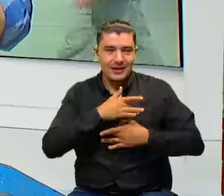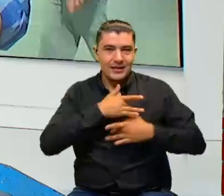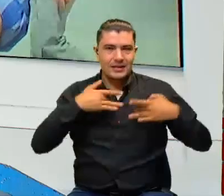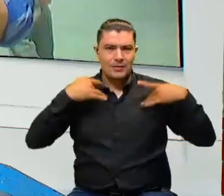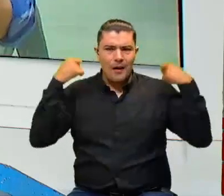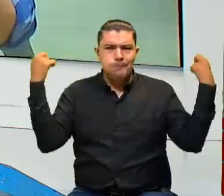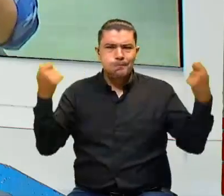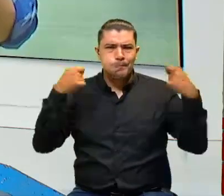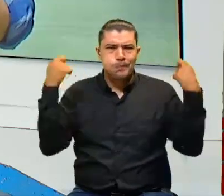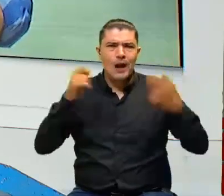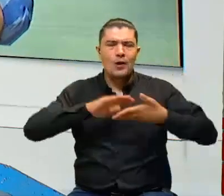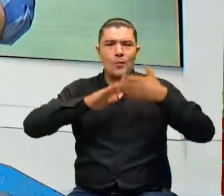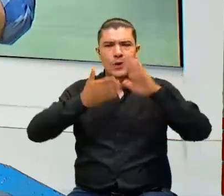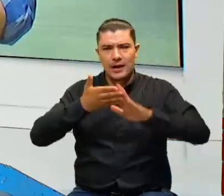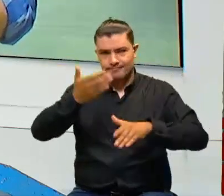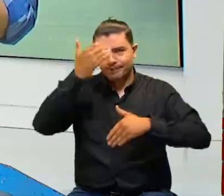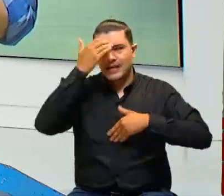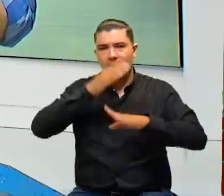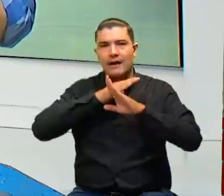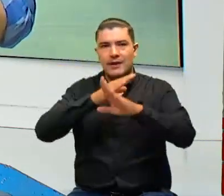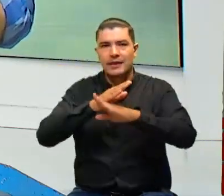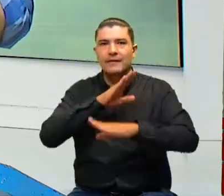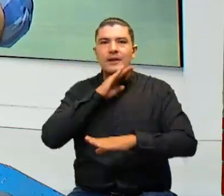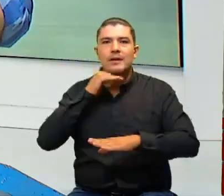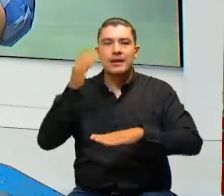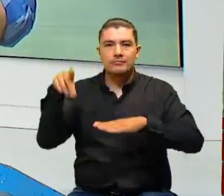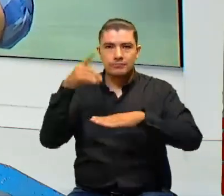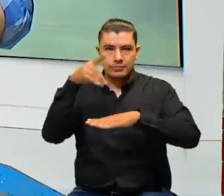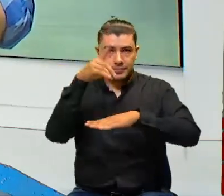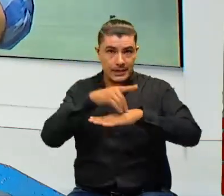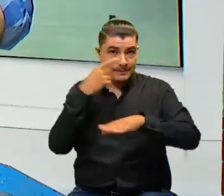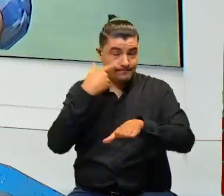de este mosquito. Desde Málaga, Pedro Manrique para Oriente Noticias, estamos informando.